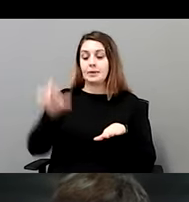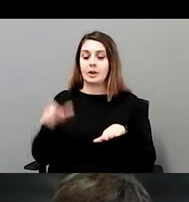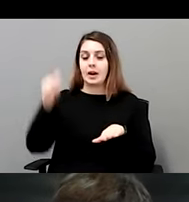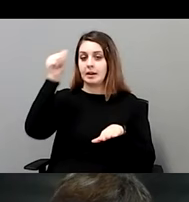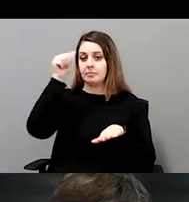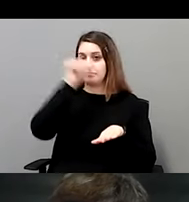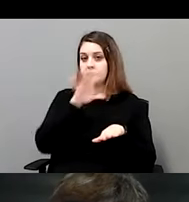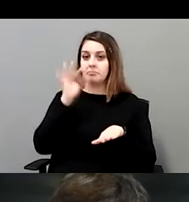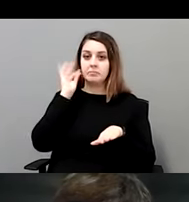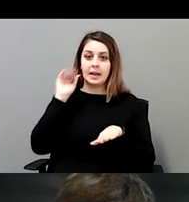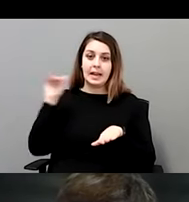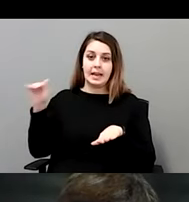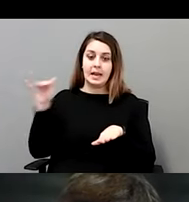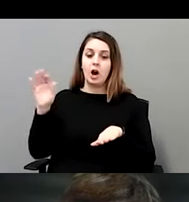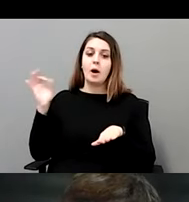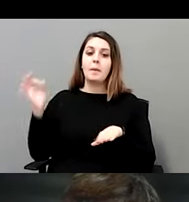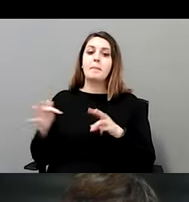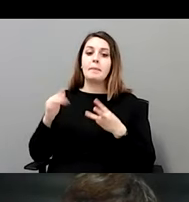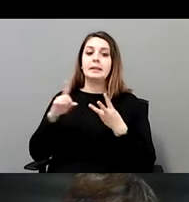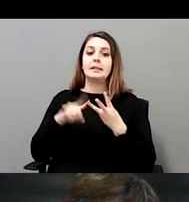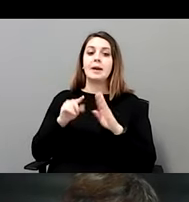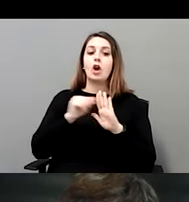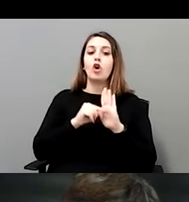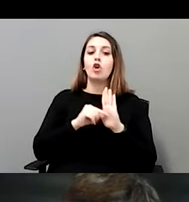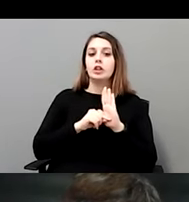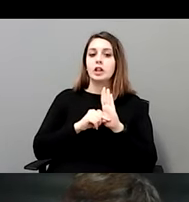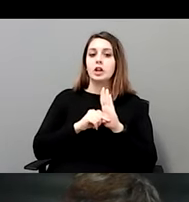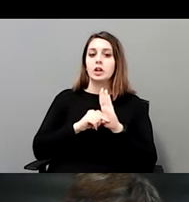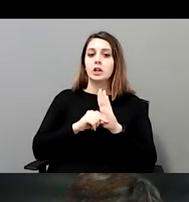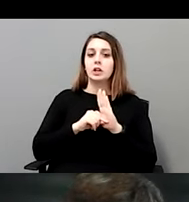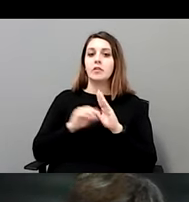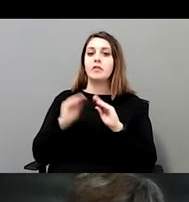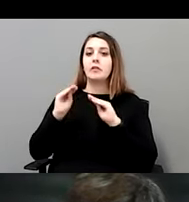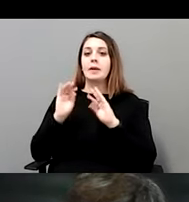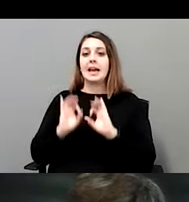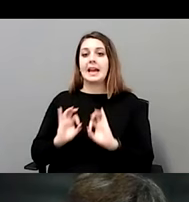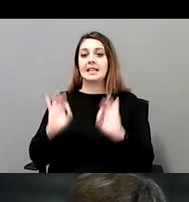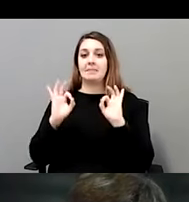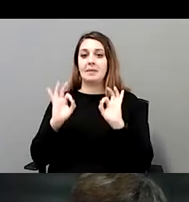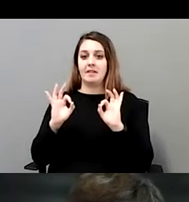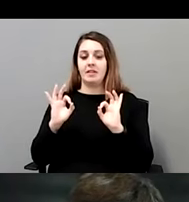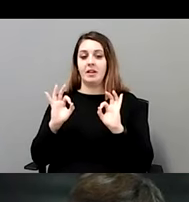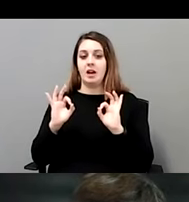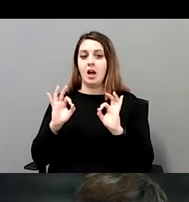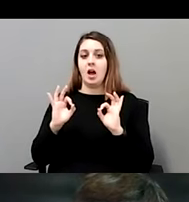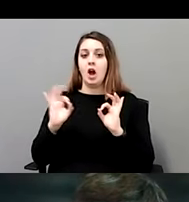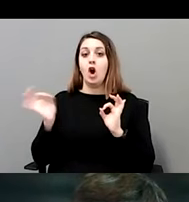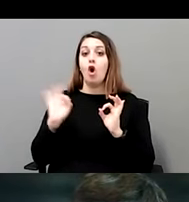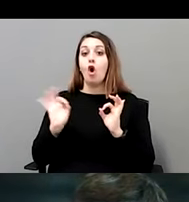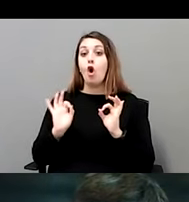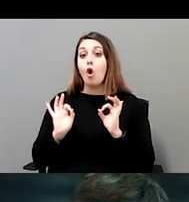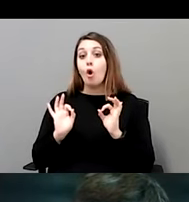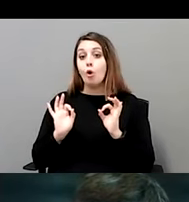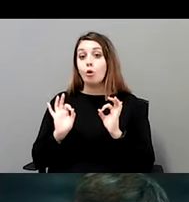que reunir unas condiciones de formación específica, o como